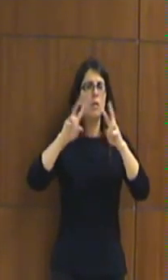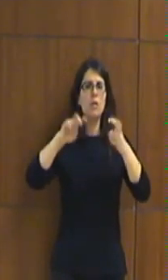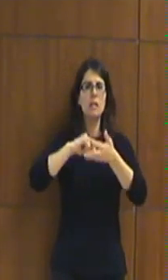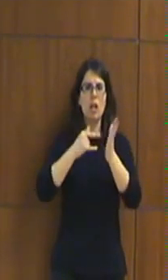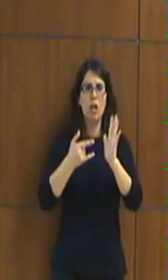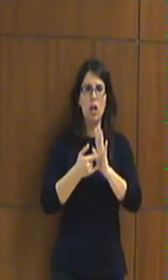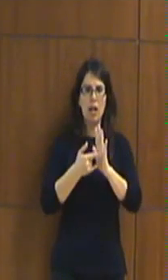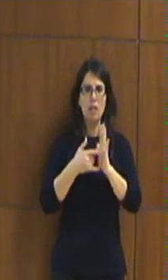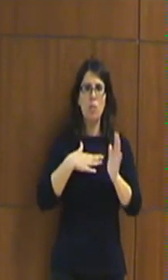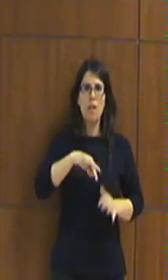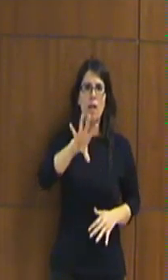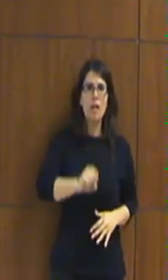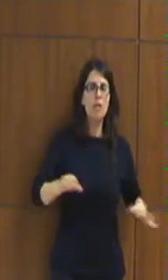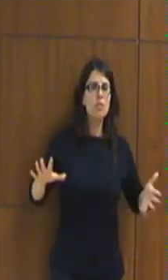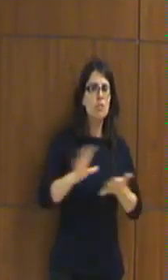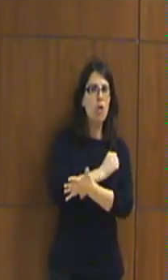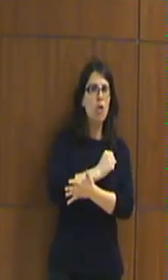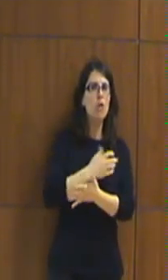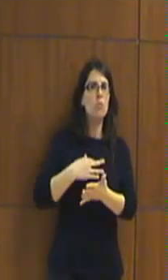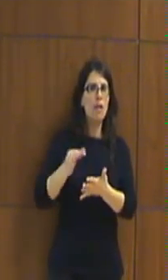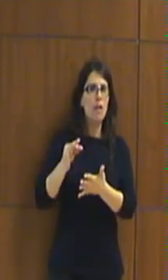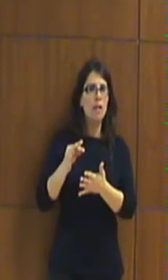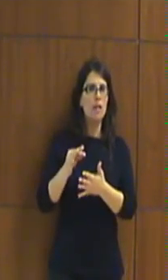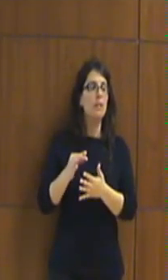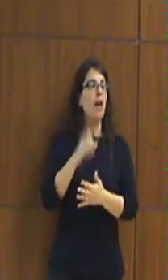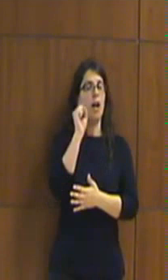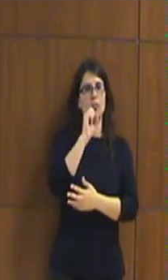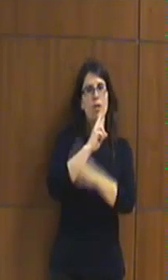está al alcance de todo el mundo o no? Esa es la mayor brecha,